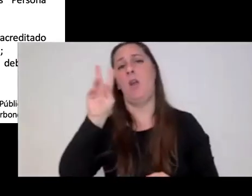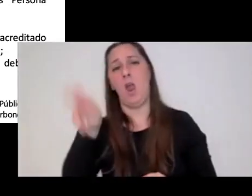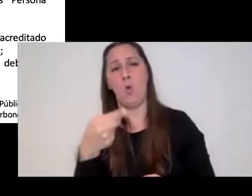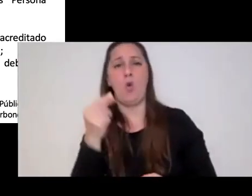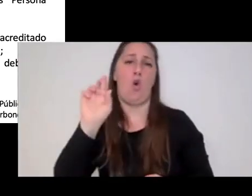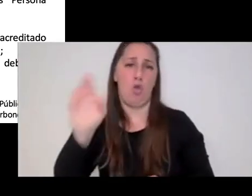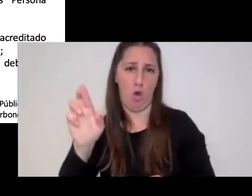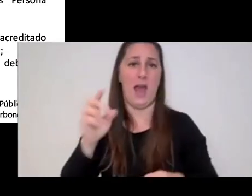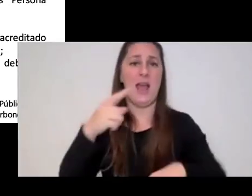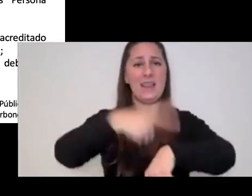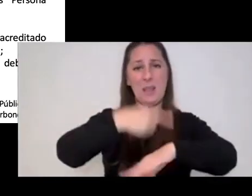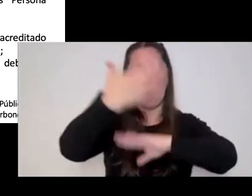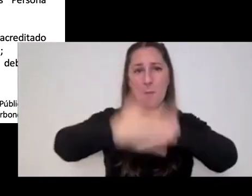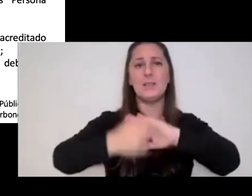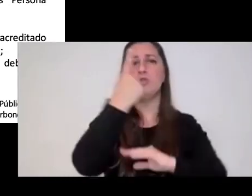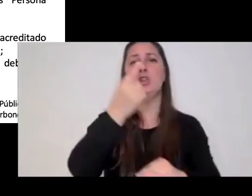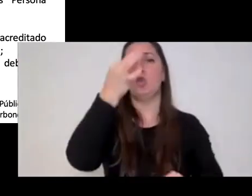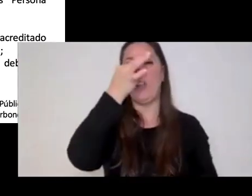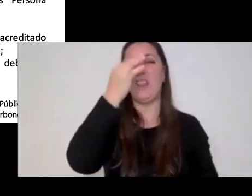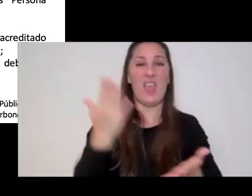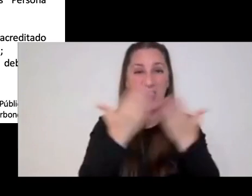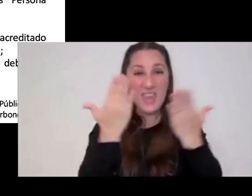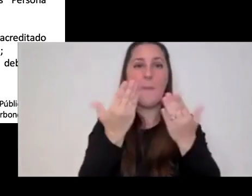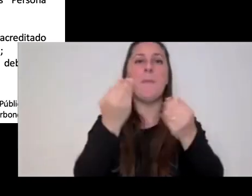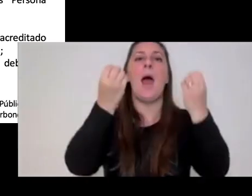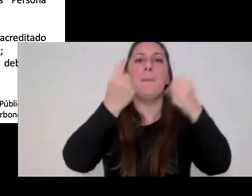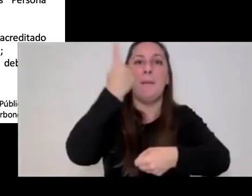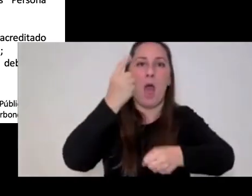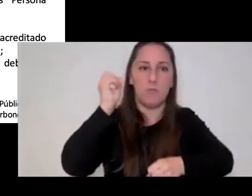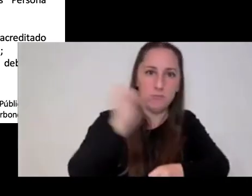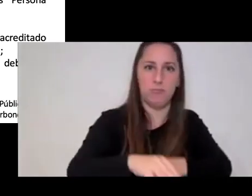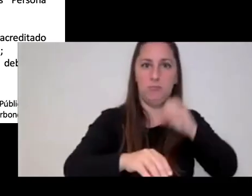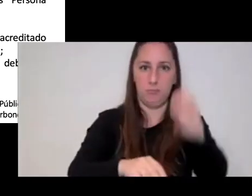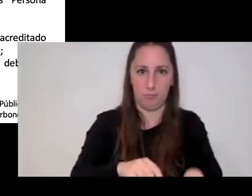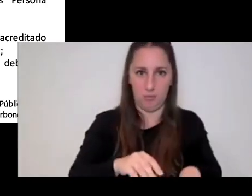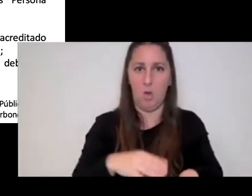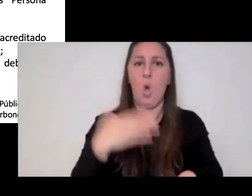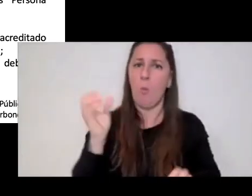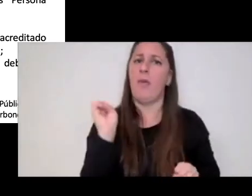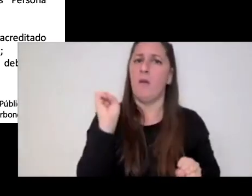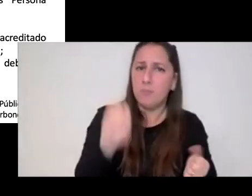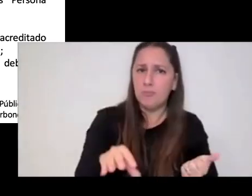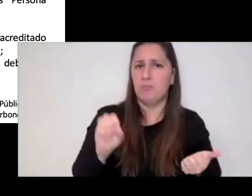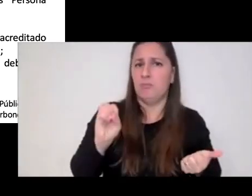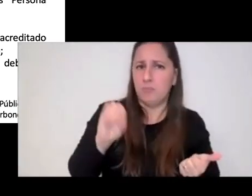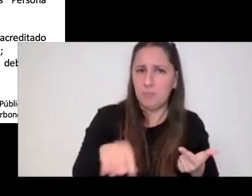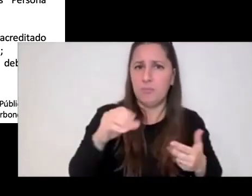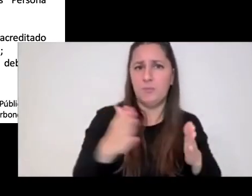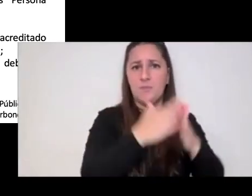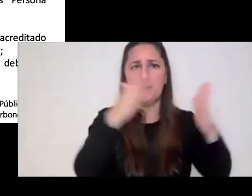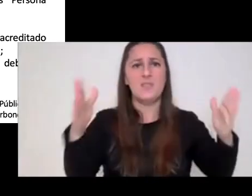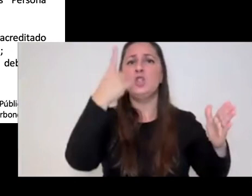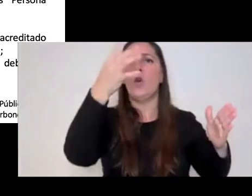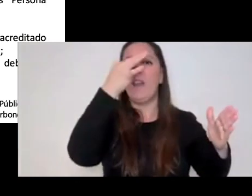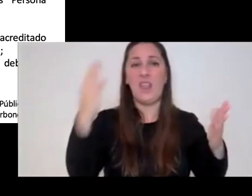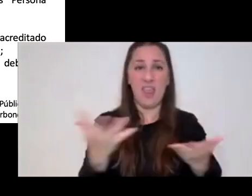de 120 días para realizar depósitos y lo importante es que se permiten varias acreditaciones, es decir, yo durante el lapso de 120 días puedo realizar